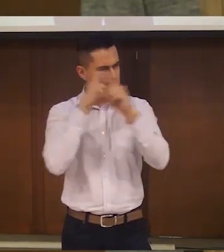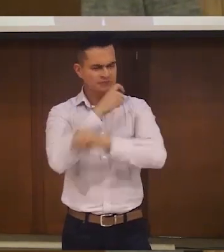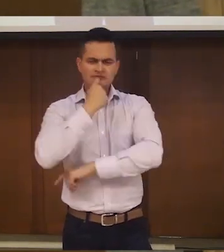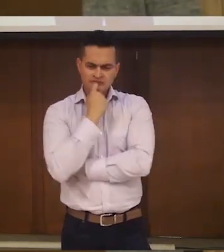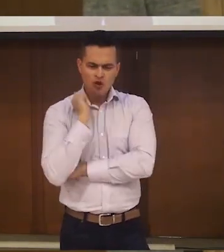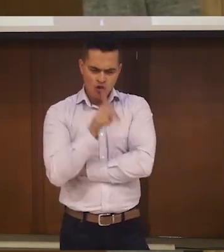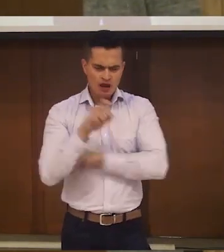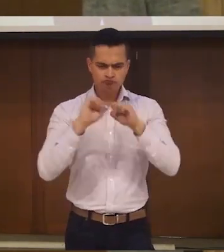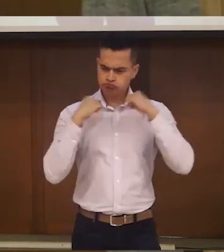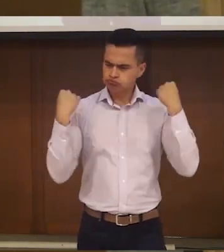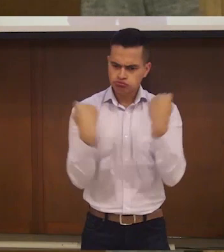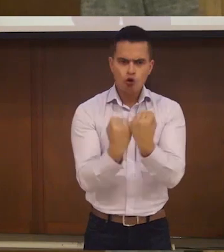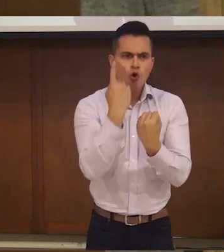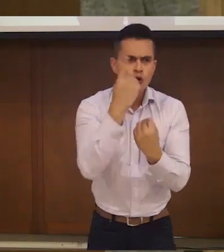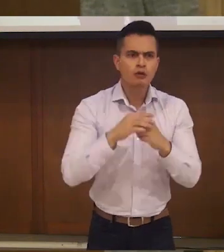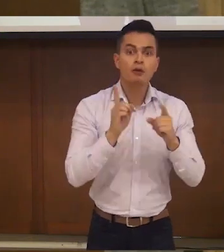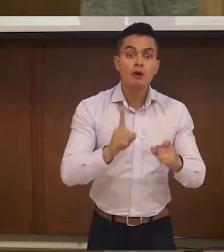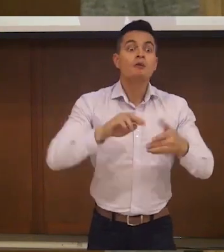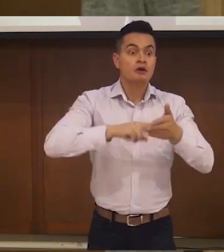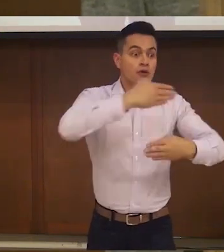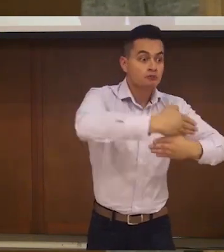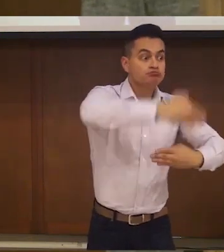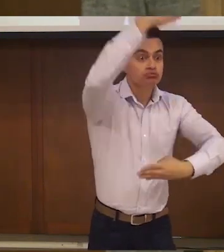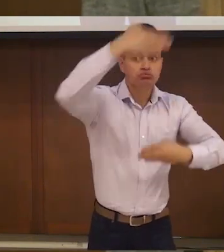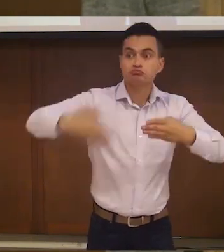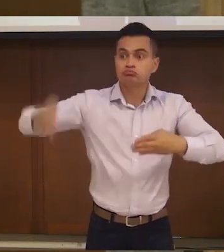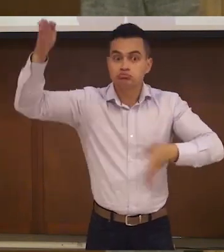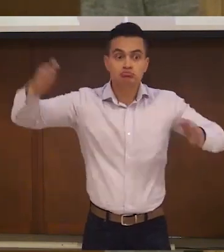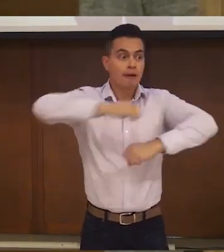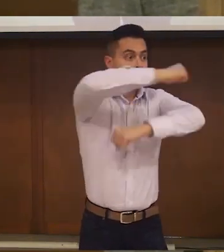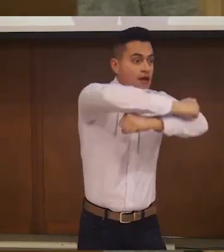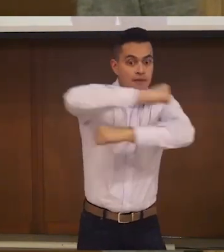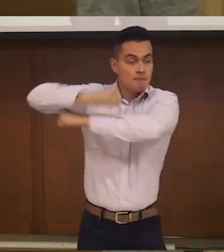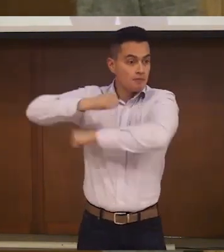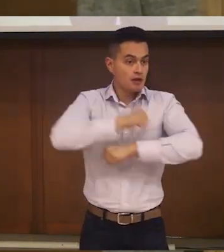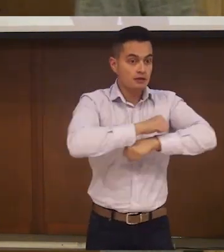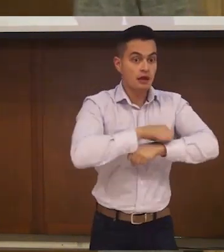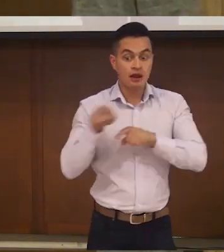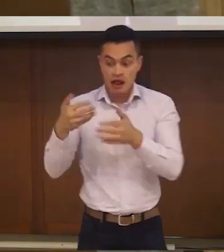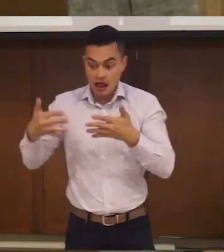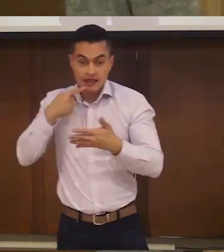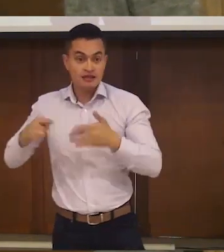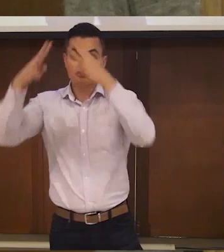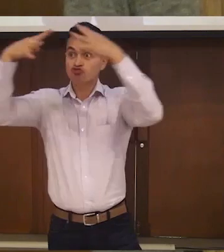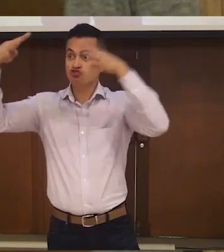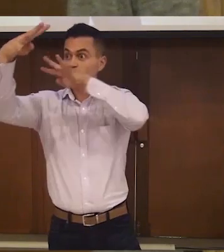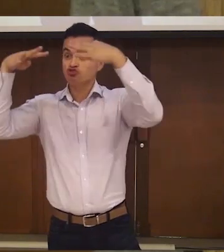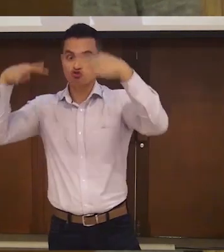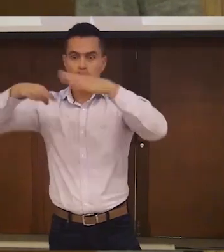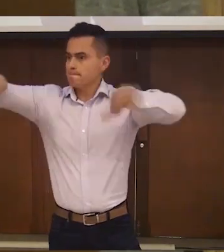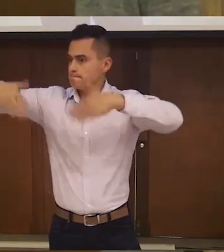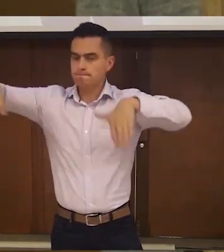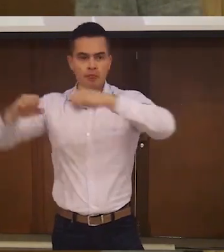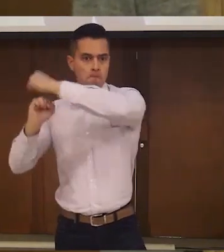es cierto, es un solo salón, pero hay ventanas, o sea que tiene paredes, y en algún momento se había interpretado que no tenía paredes. Bueno, no